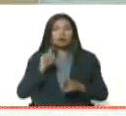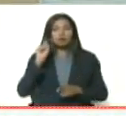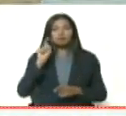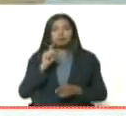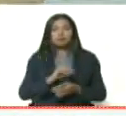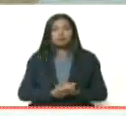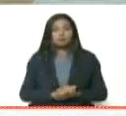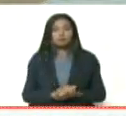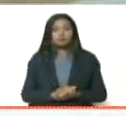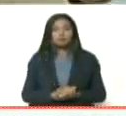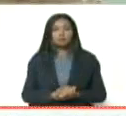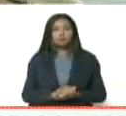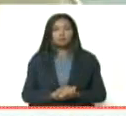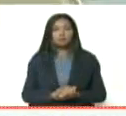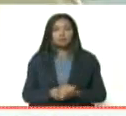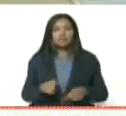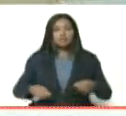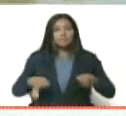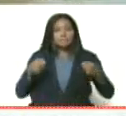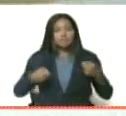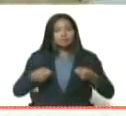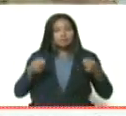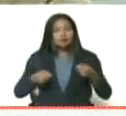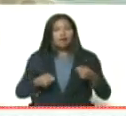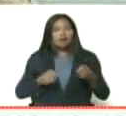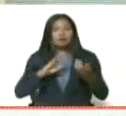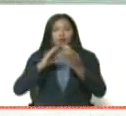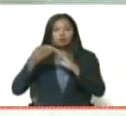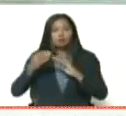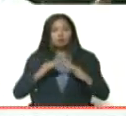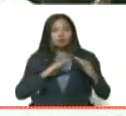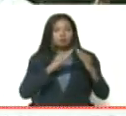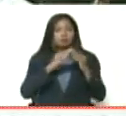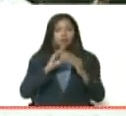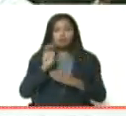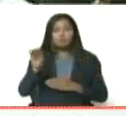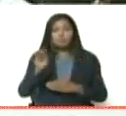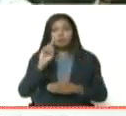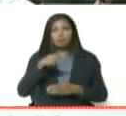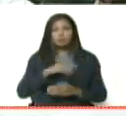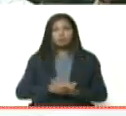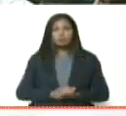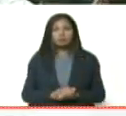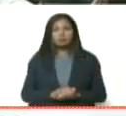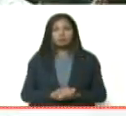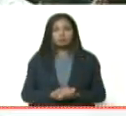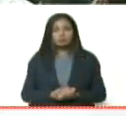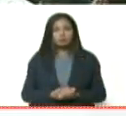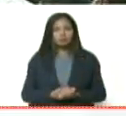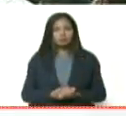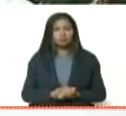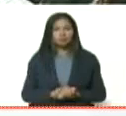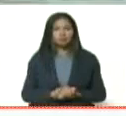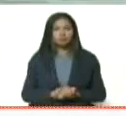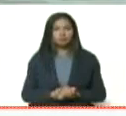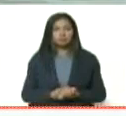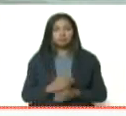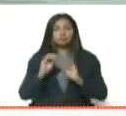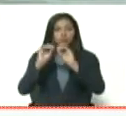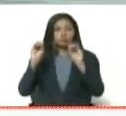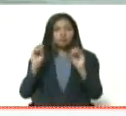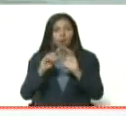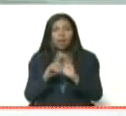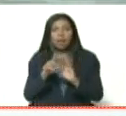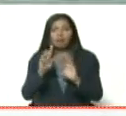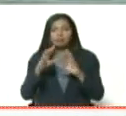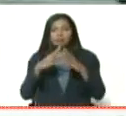necesidades del mercado, de la comunidad y de un país. Para eso es. Y ese es el llamado que yo le hago a